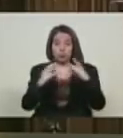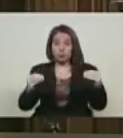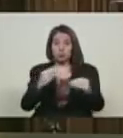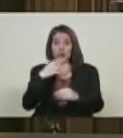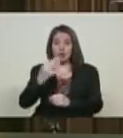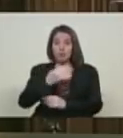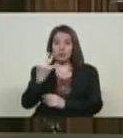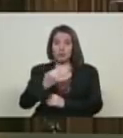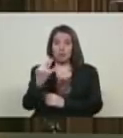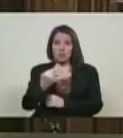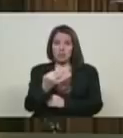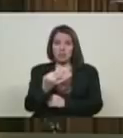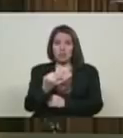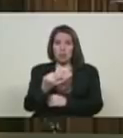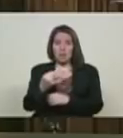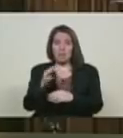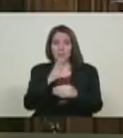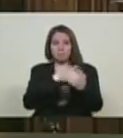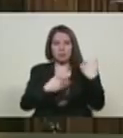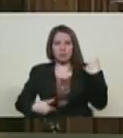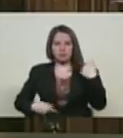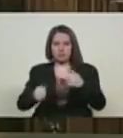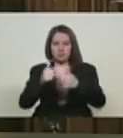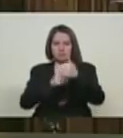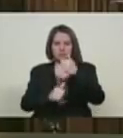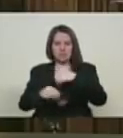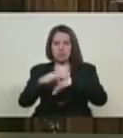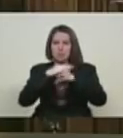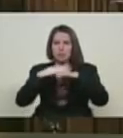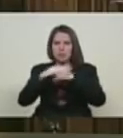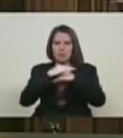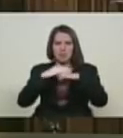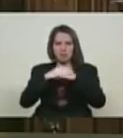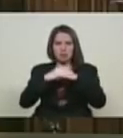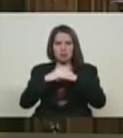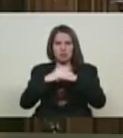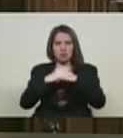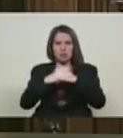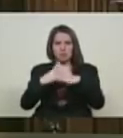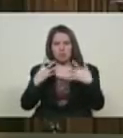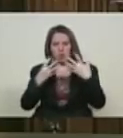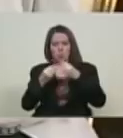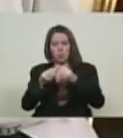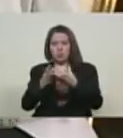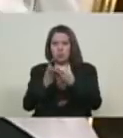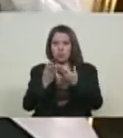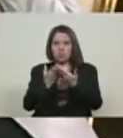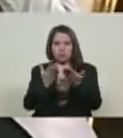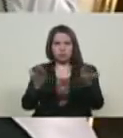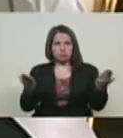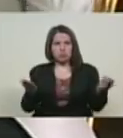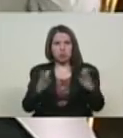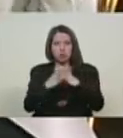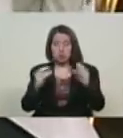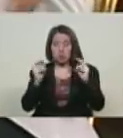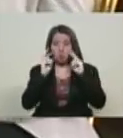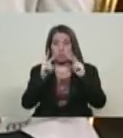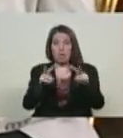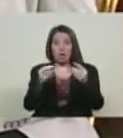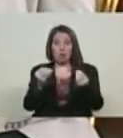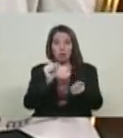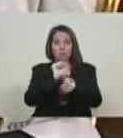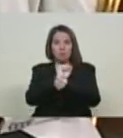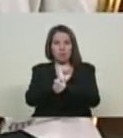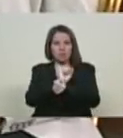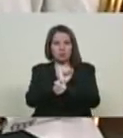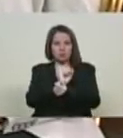compañeros, vicepresidentes de gobierno, ministro, vicepresidenta de gobierno. Que ustedes vean la captura de